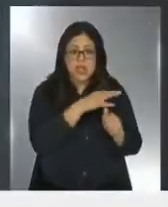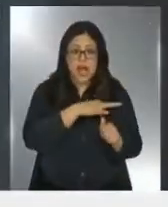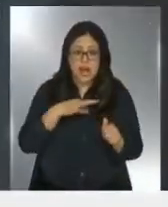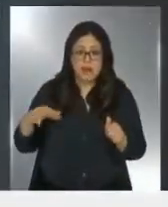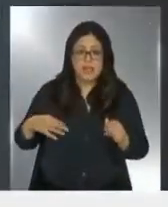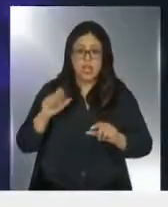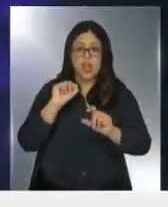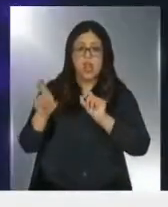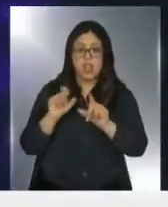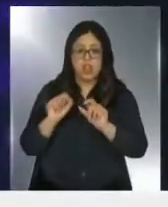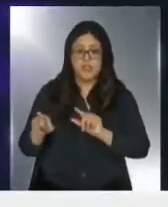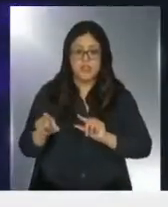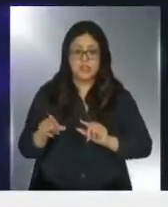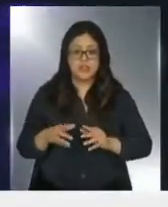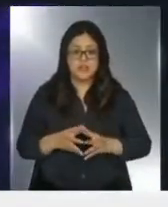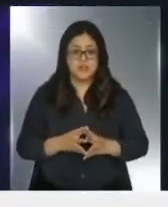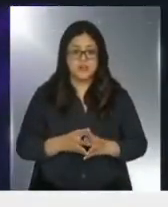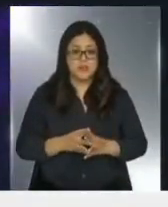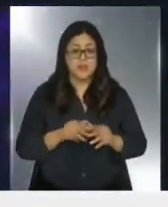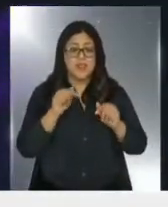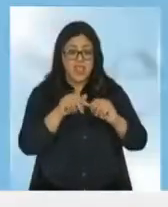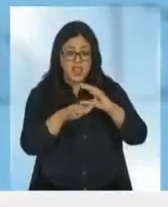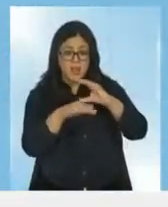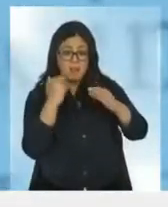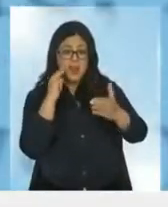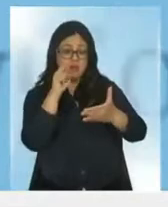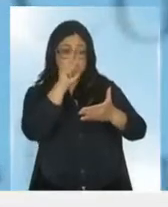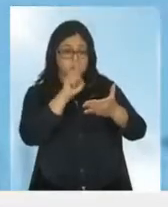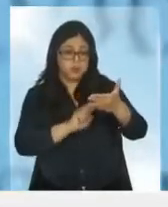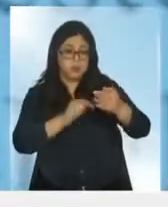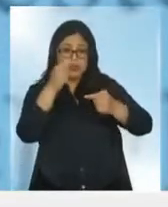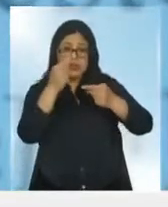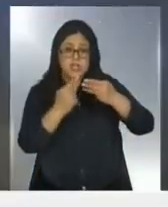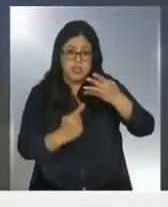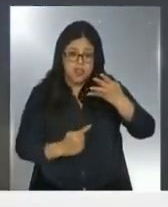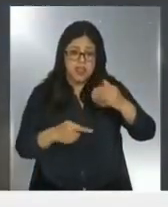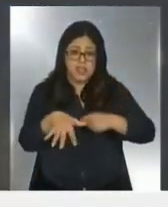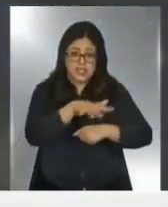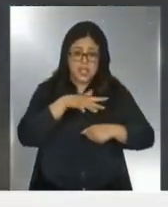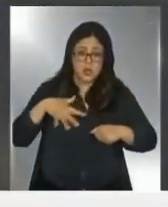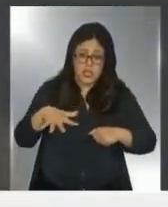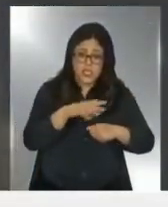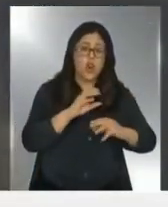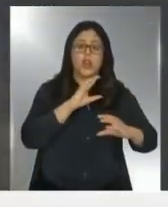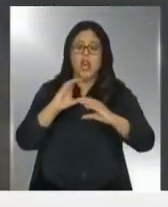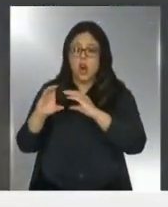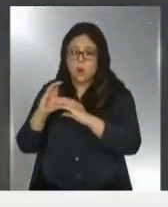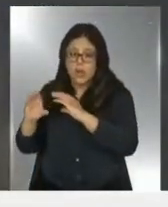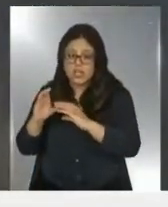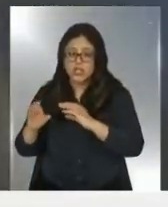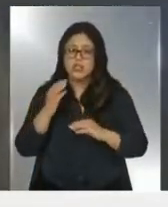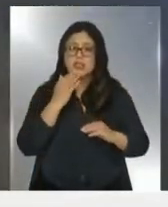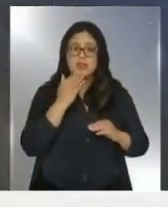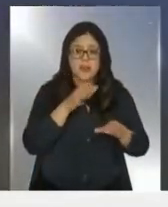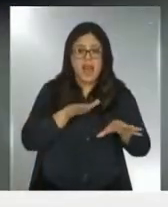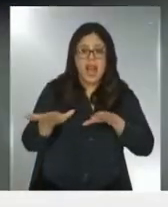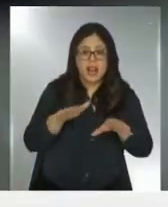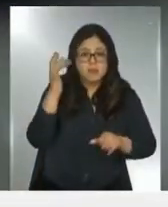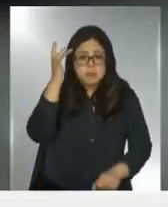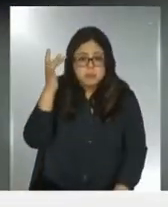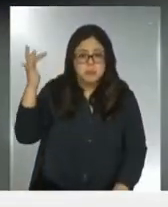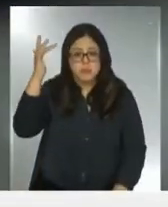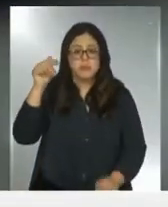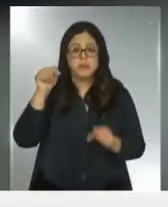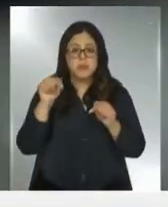Defensa. Los mails revelan diferentes conductas, tipos de comunicación y hasta las acciones de inteligencia